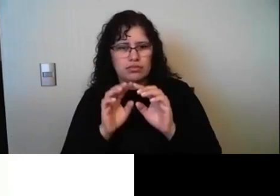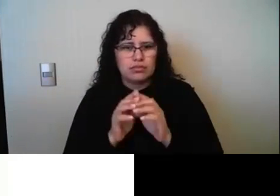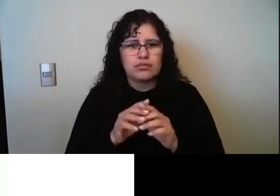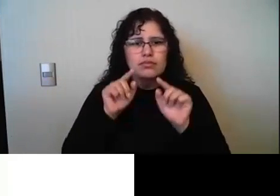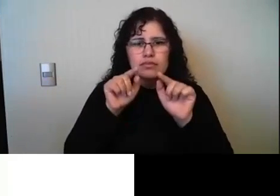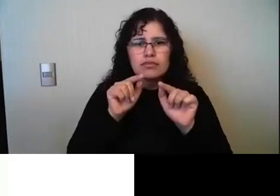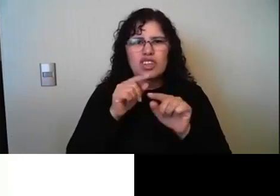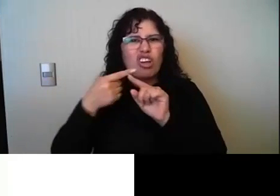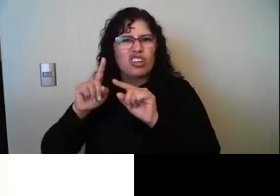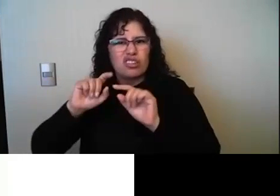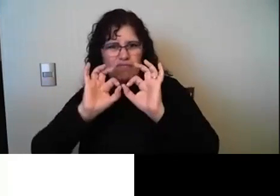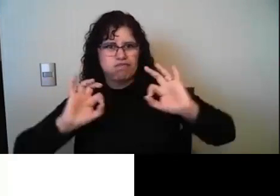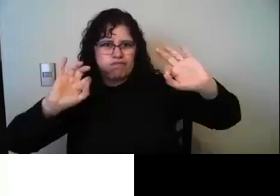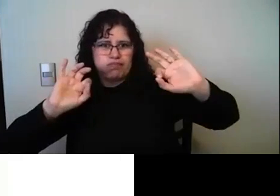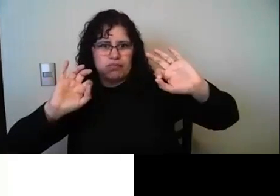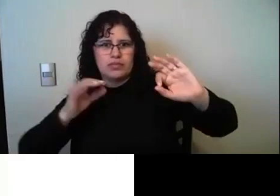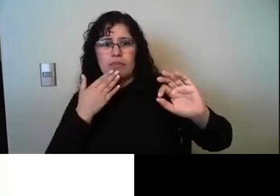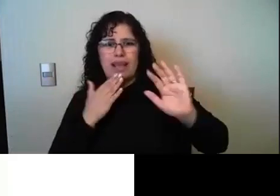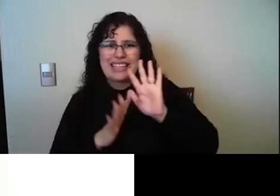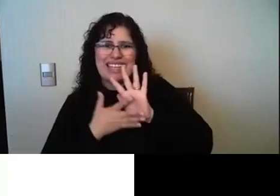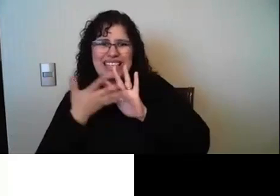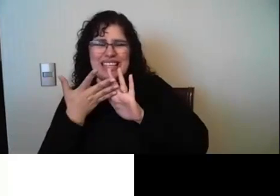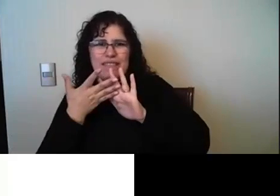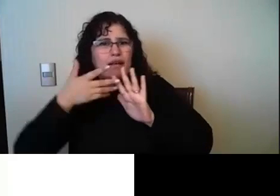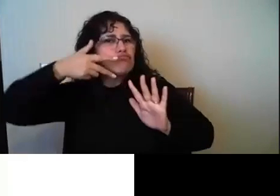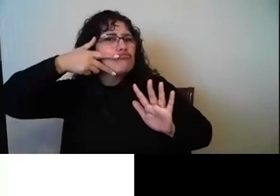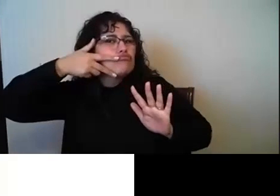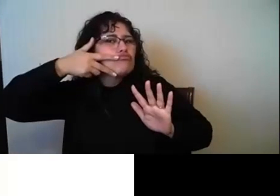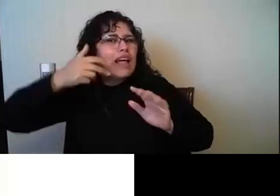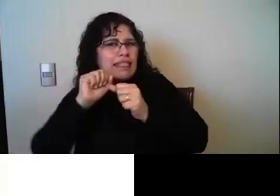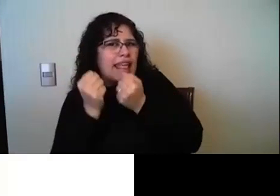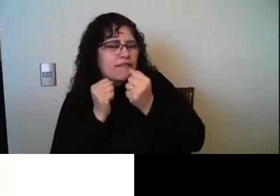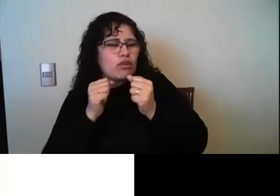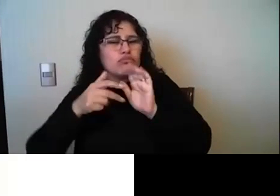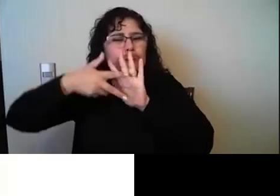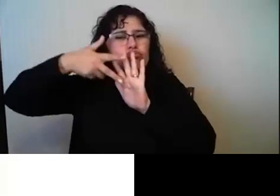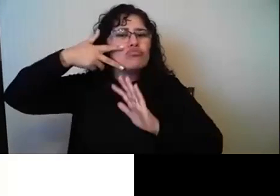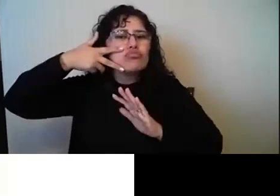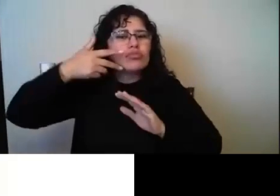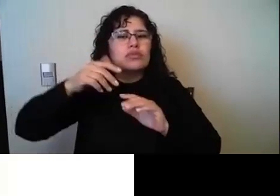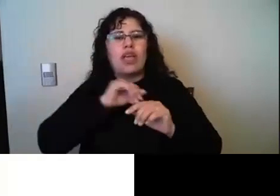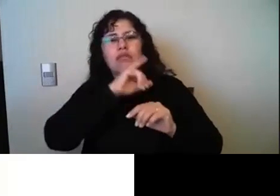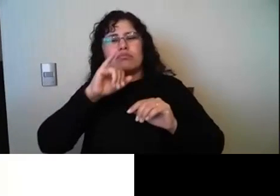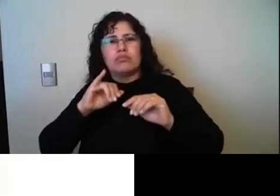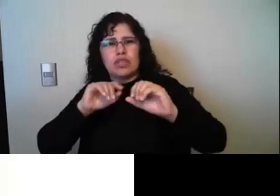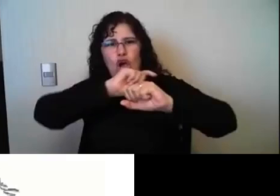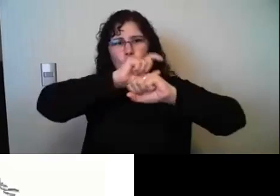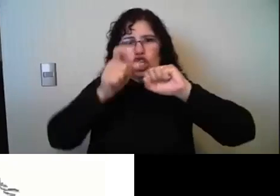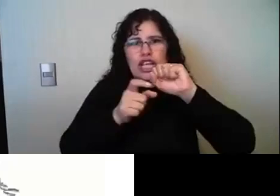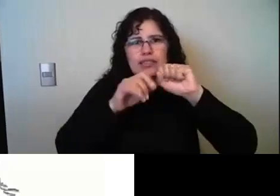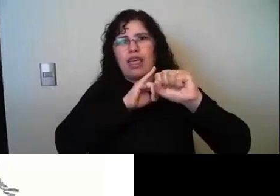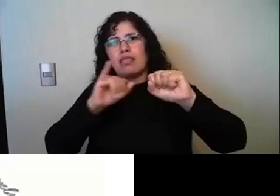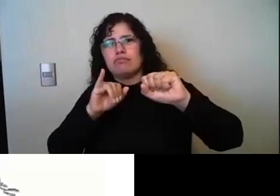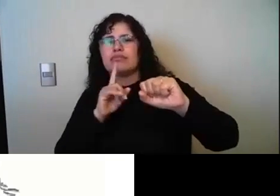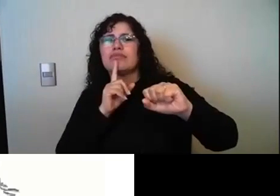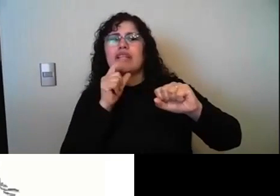la parte sensitiva, el nervio trigémino, y la vía hacia la corteza, pasando por el tálamo. Vamos, eso yo